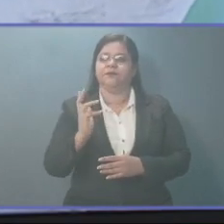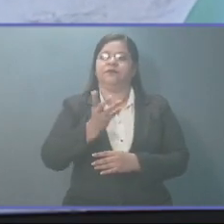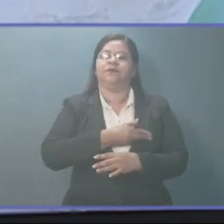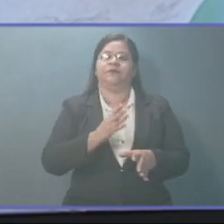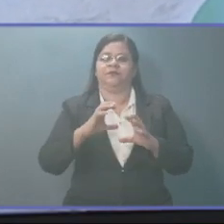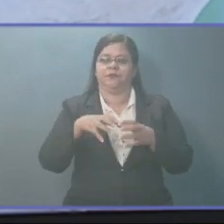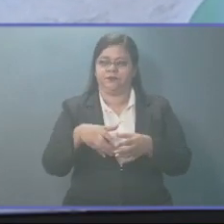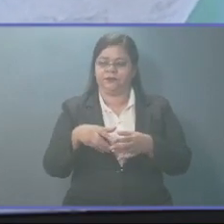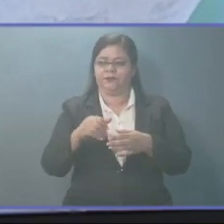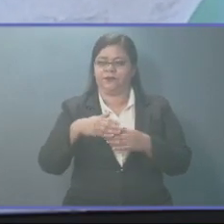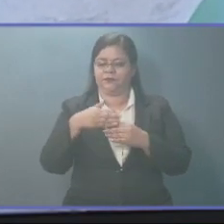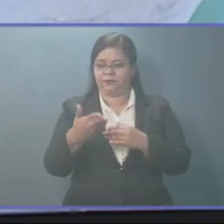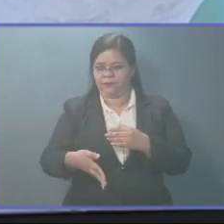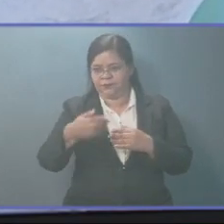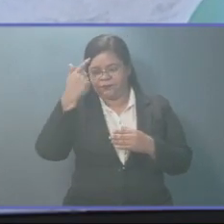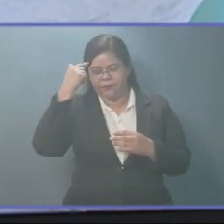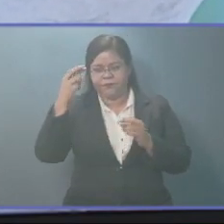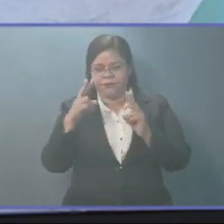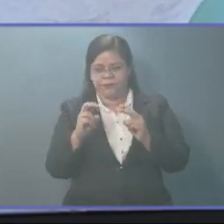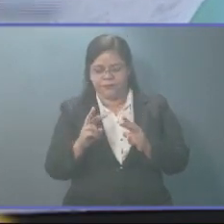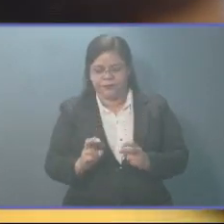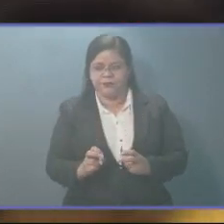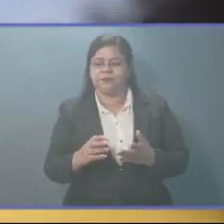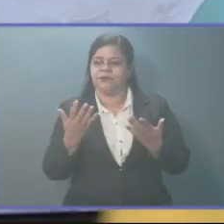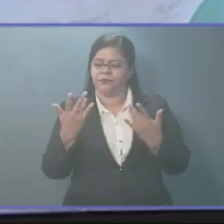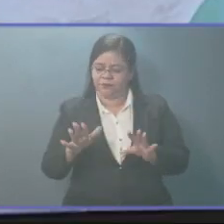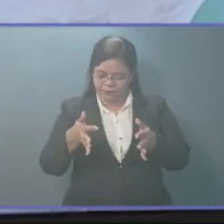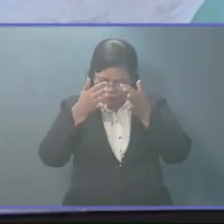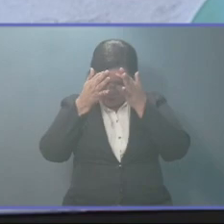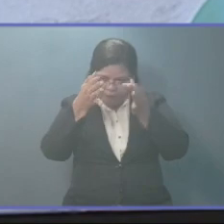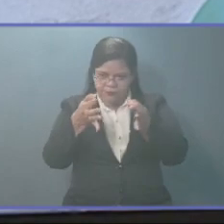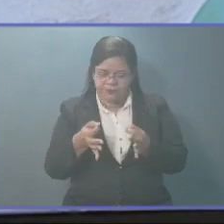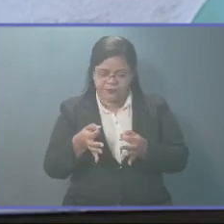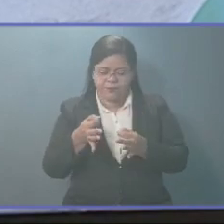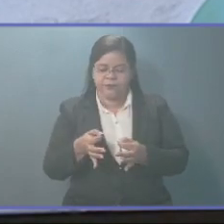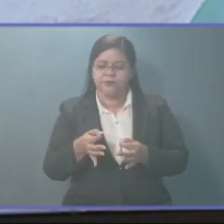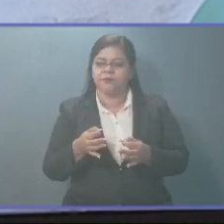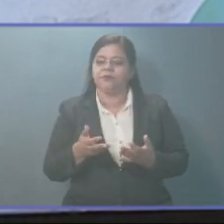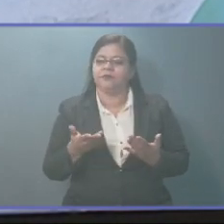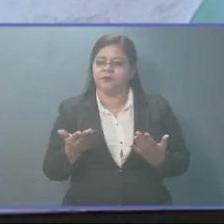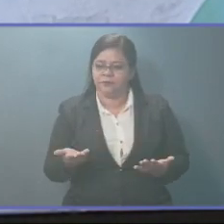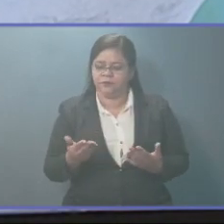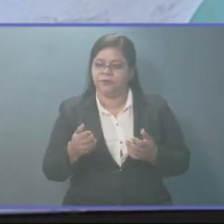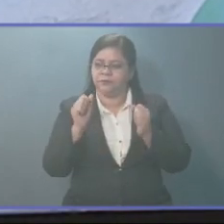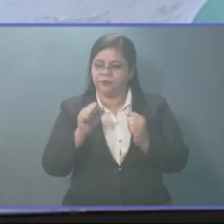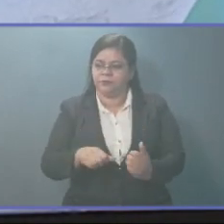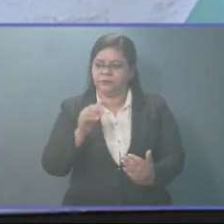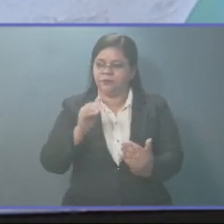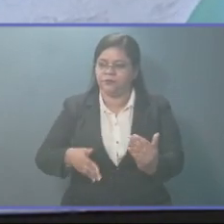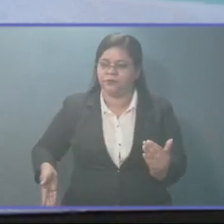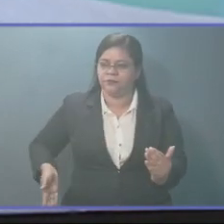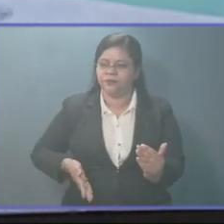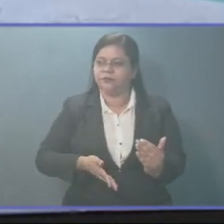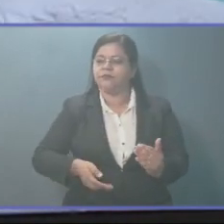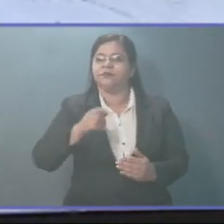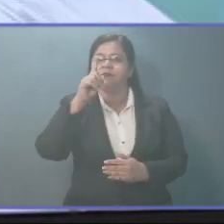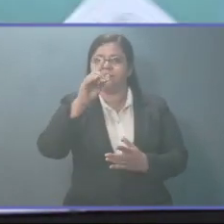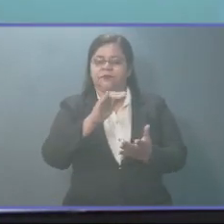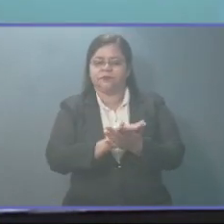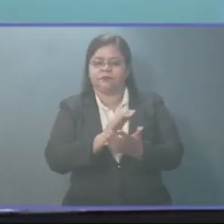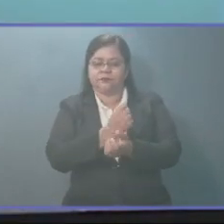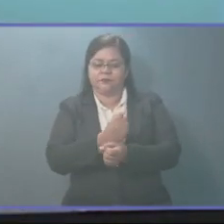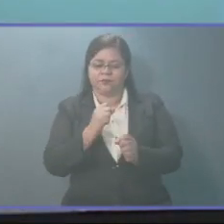después del estudio y análisis del expediente, acordó emitir dictamen en el sentido que pase al archivo. Dios, Unión,